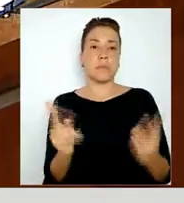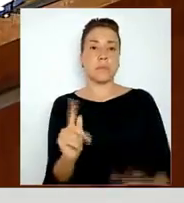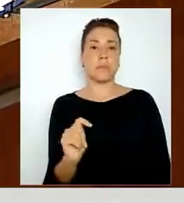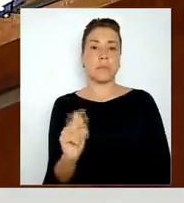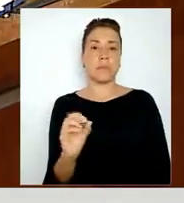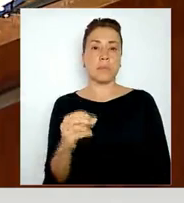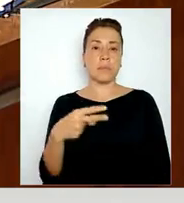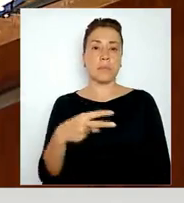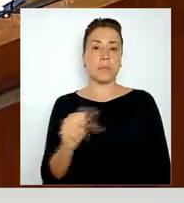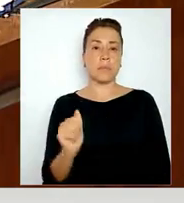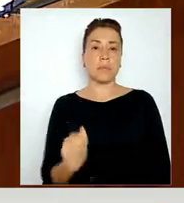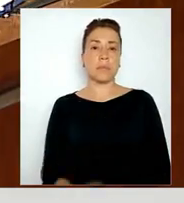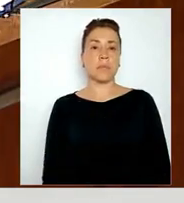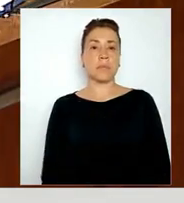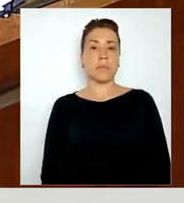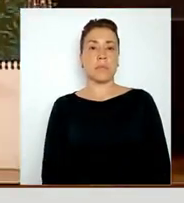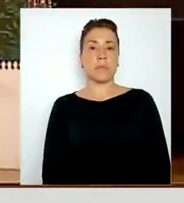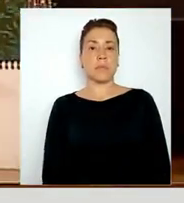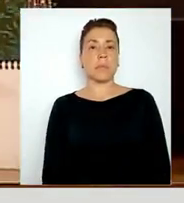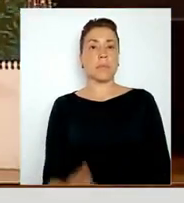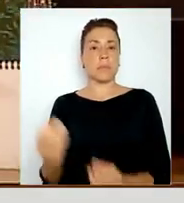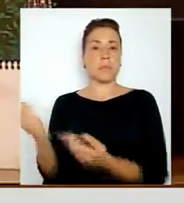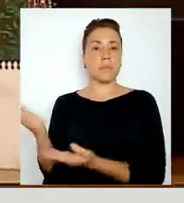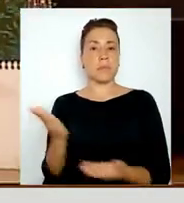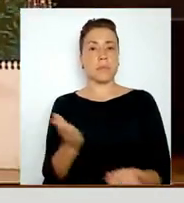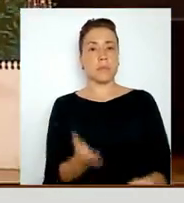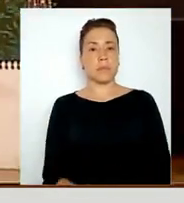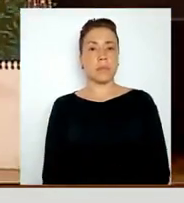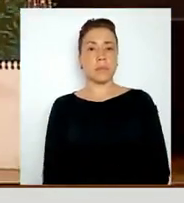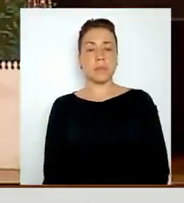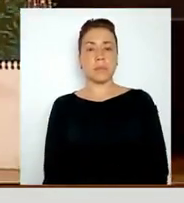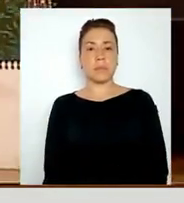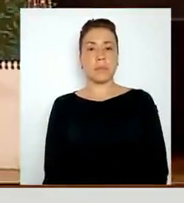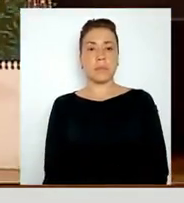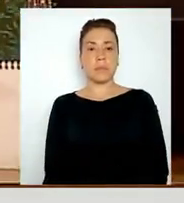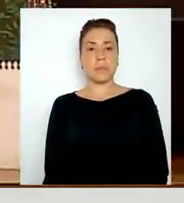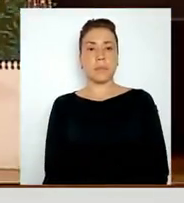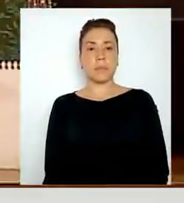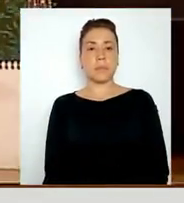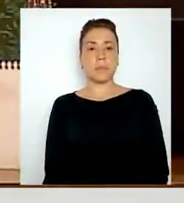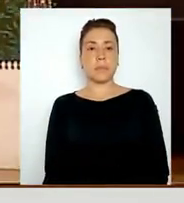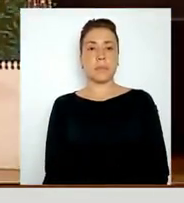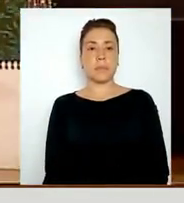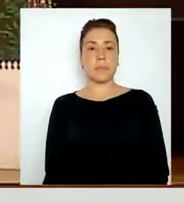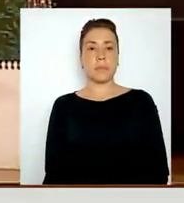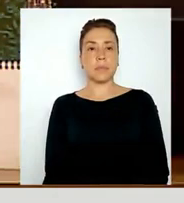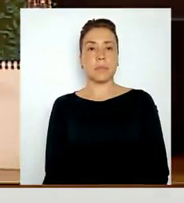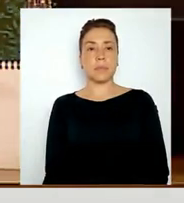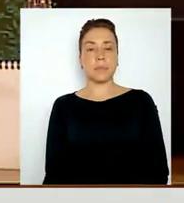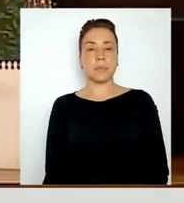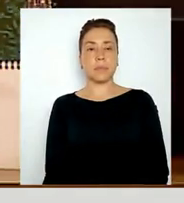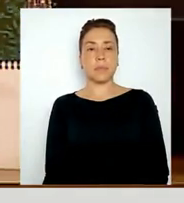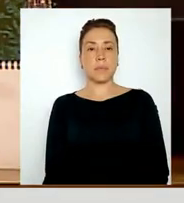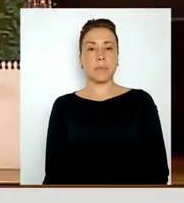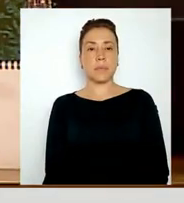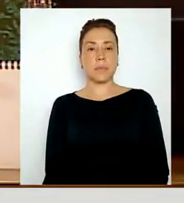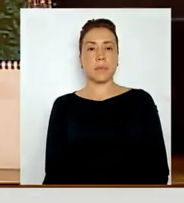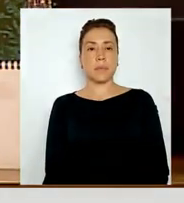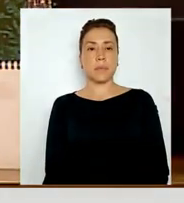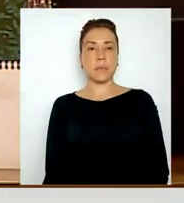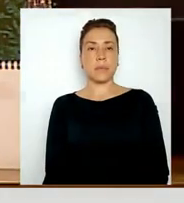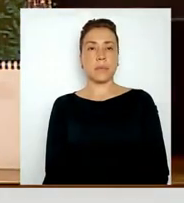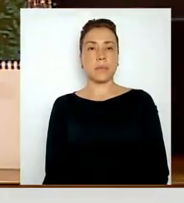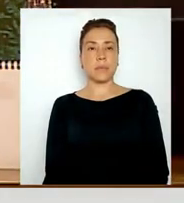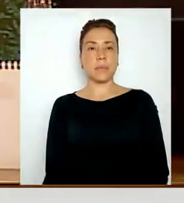bienvenida presidente disculpe ministra le damos la palabra al diputado